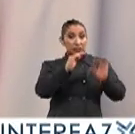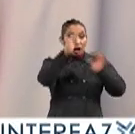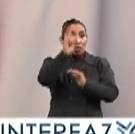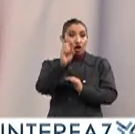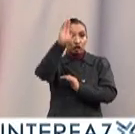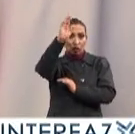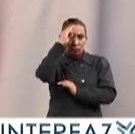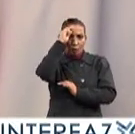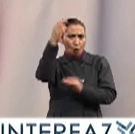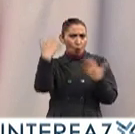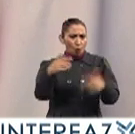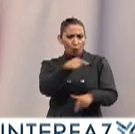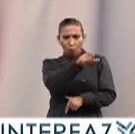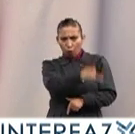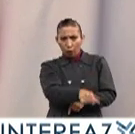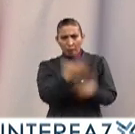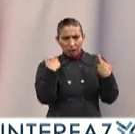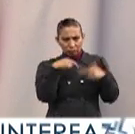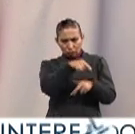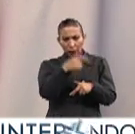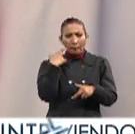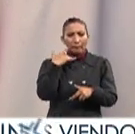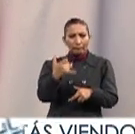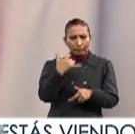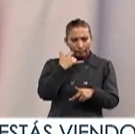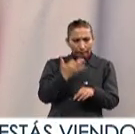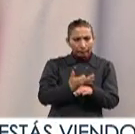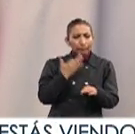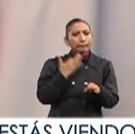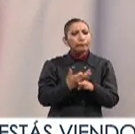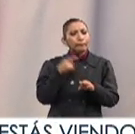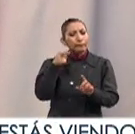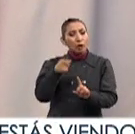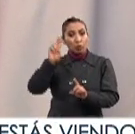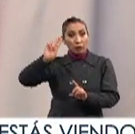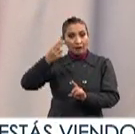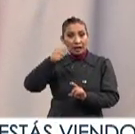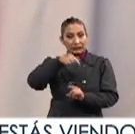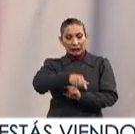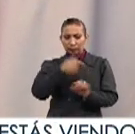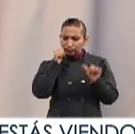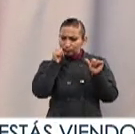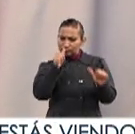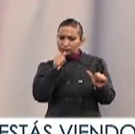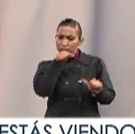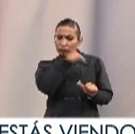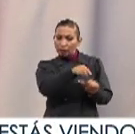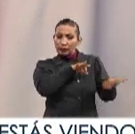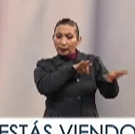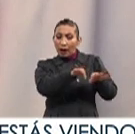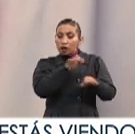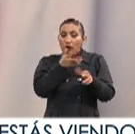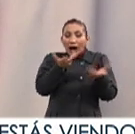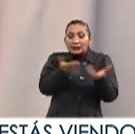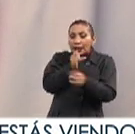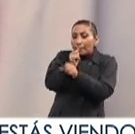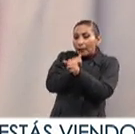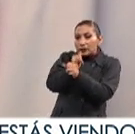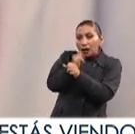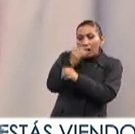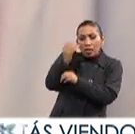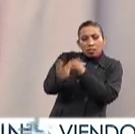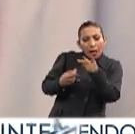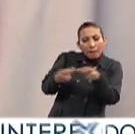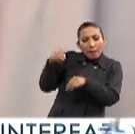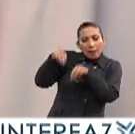y doctorado. Ellos se esfuerzan ahorita, los esfuerzos de la universidad están en enfocar trabajos de investigación y el